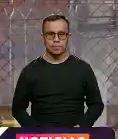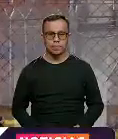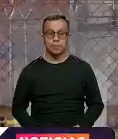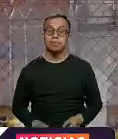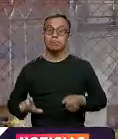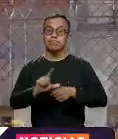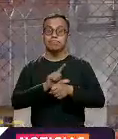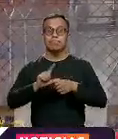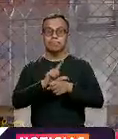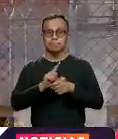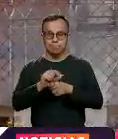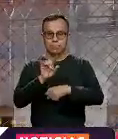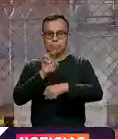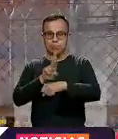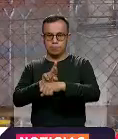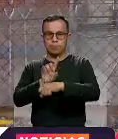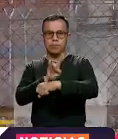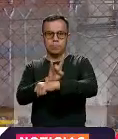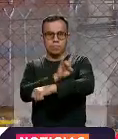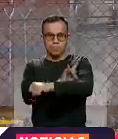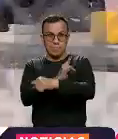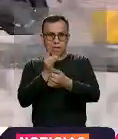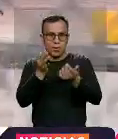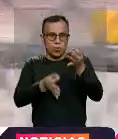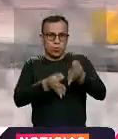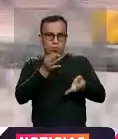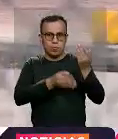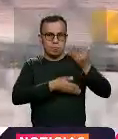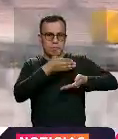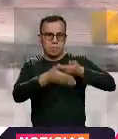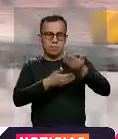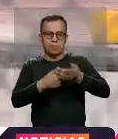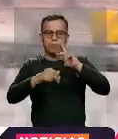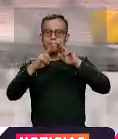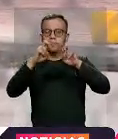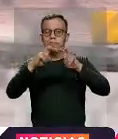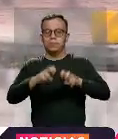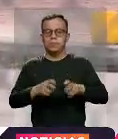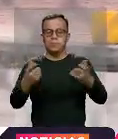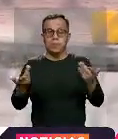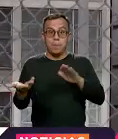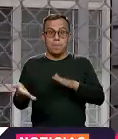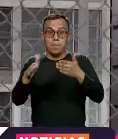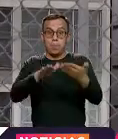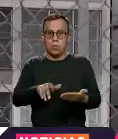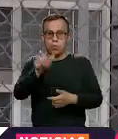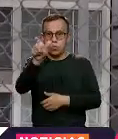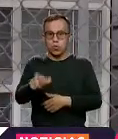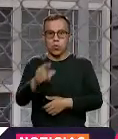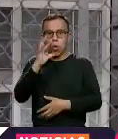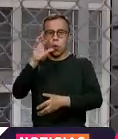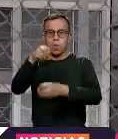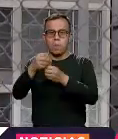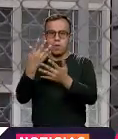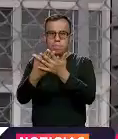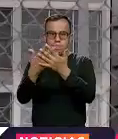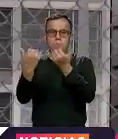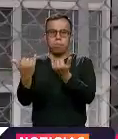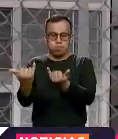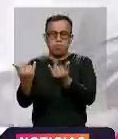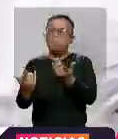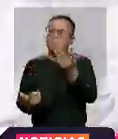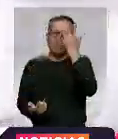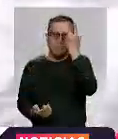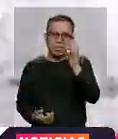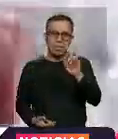En la localidad de Rafael Uribe Uribe, la policía judicial adelanta una investigación por la muerte de un recluso de la cárcel La Picota. Según